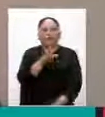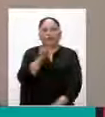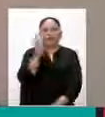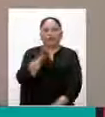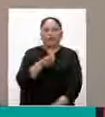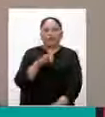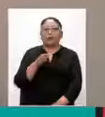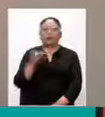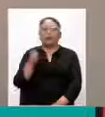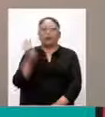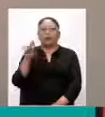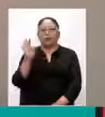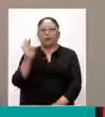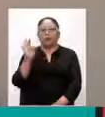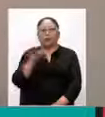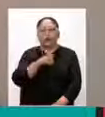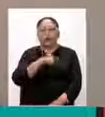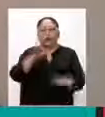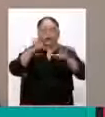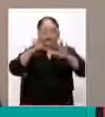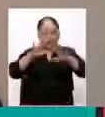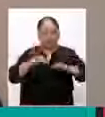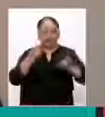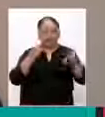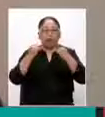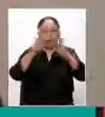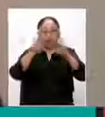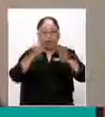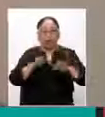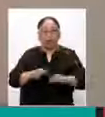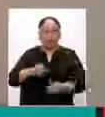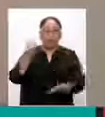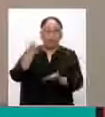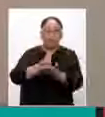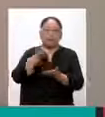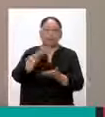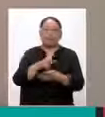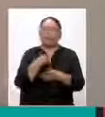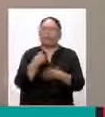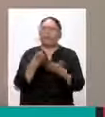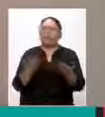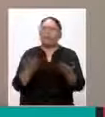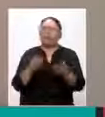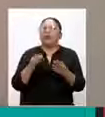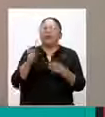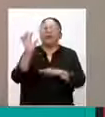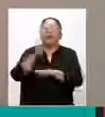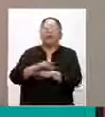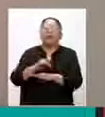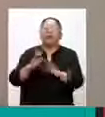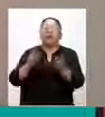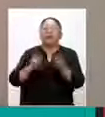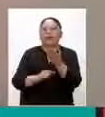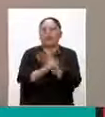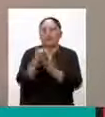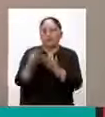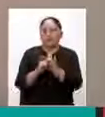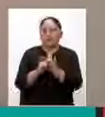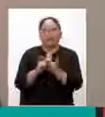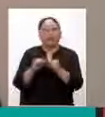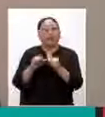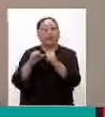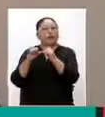326/2019 señala claramente en el marco de la Constitución que la obligación de garantía en continuidad de servicios,